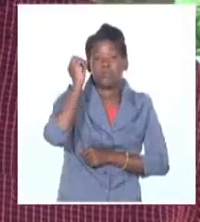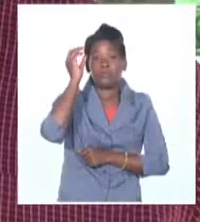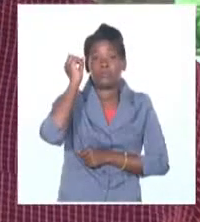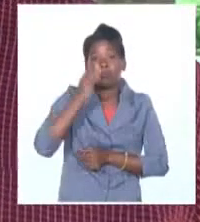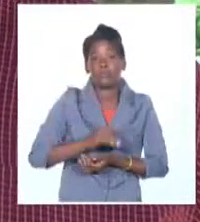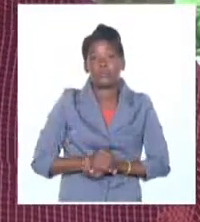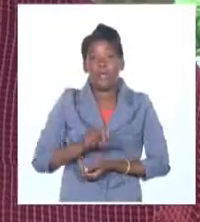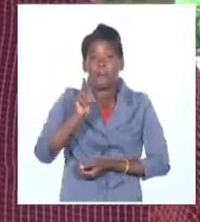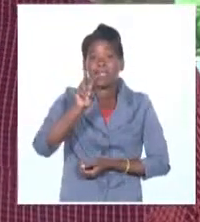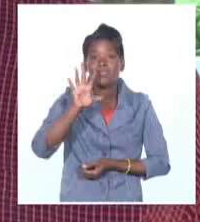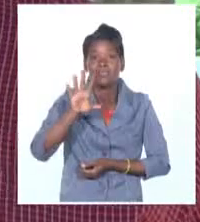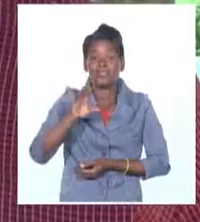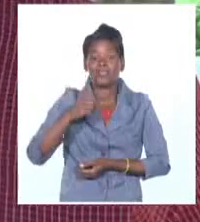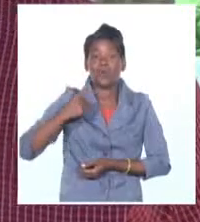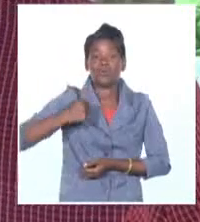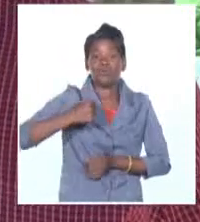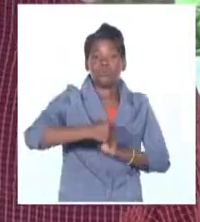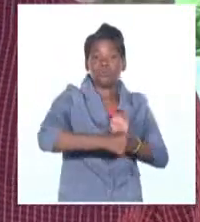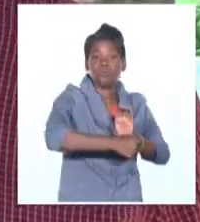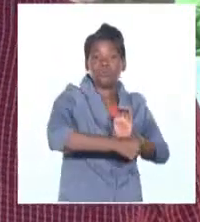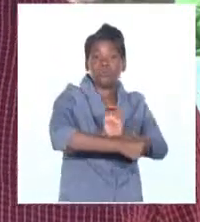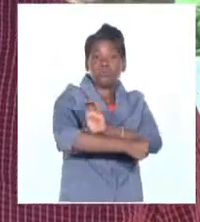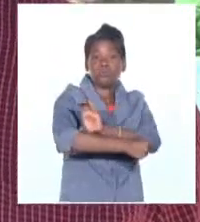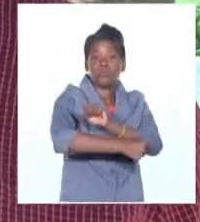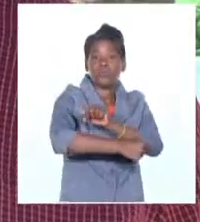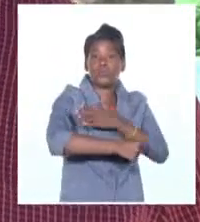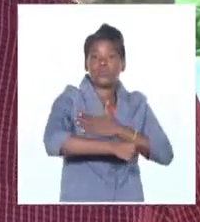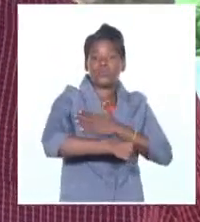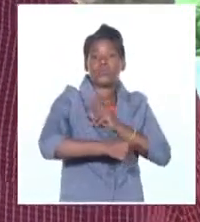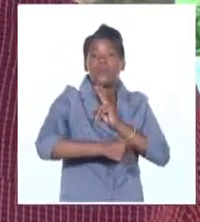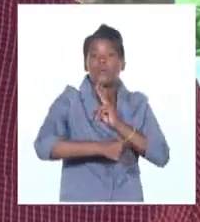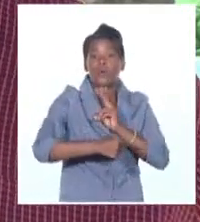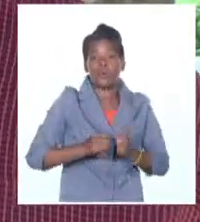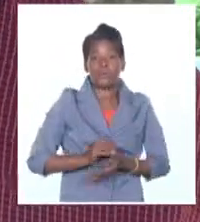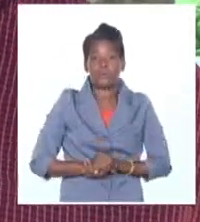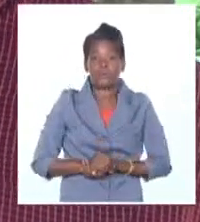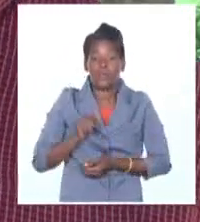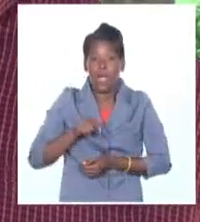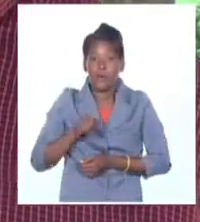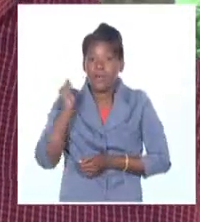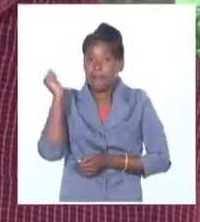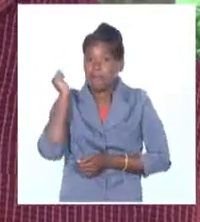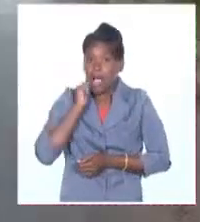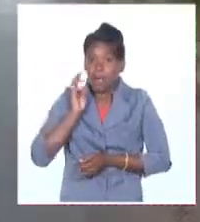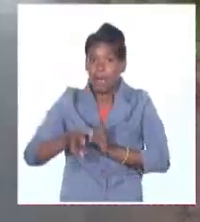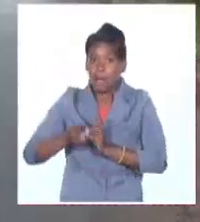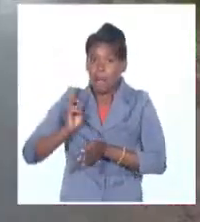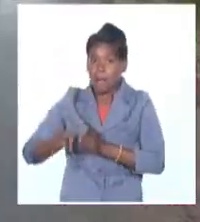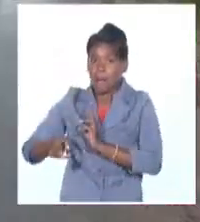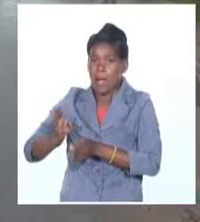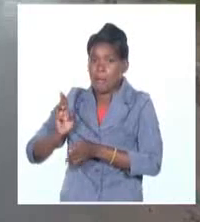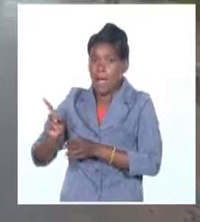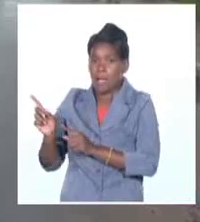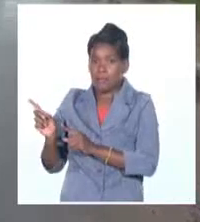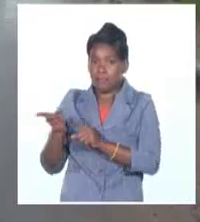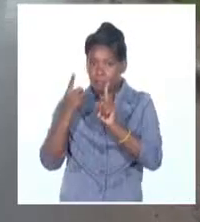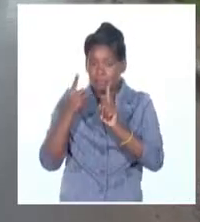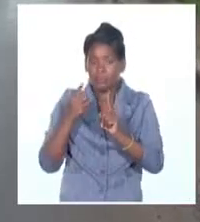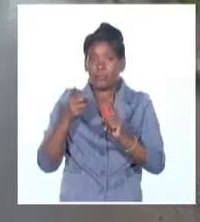maicí. Ya se están trasladando y llegan hoy a maicí 30 gomas para activar 8 pipas